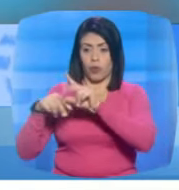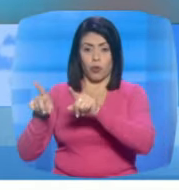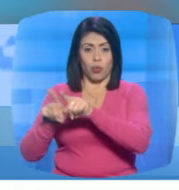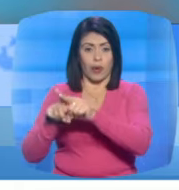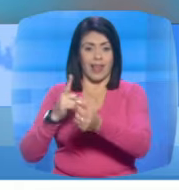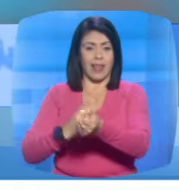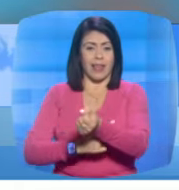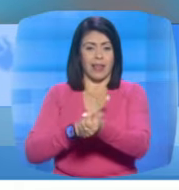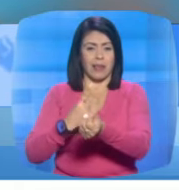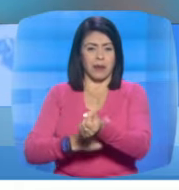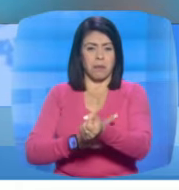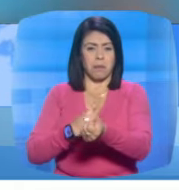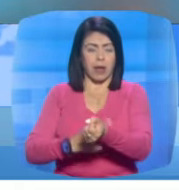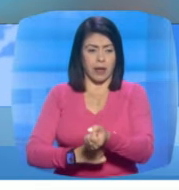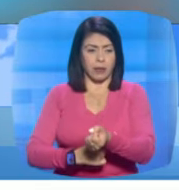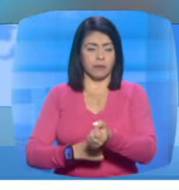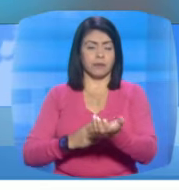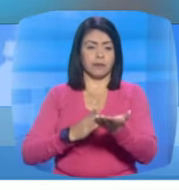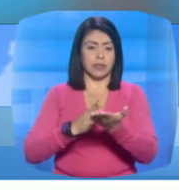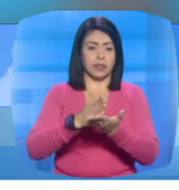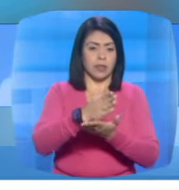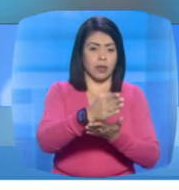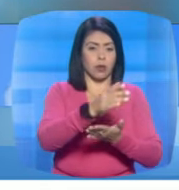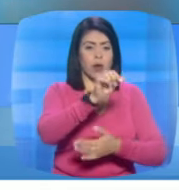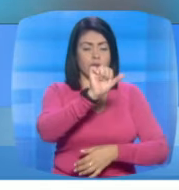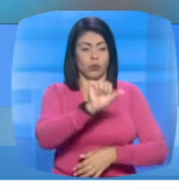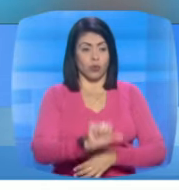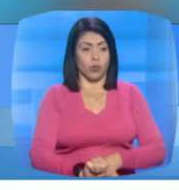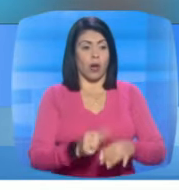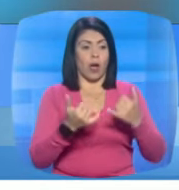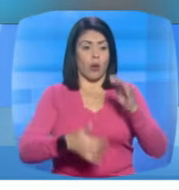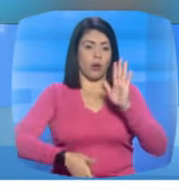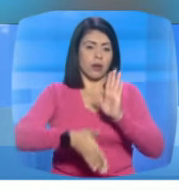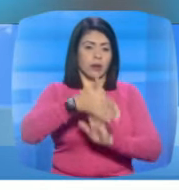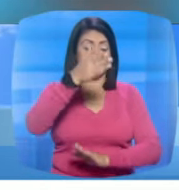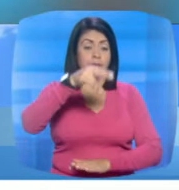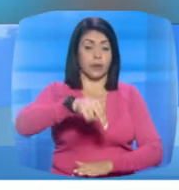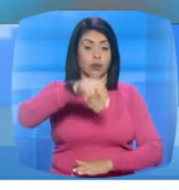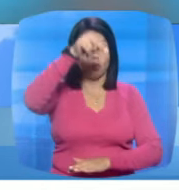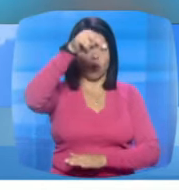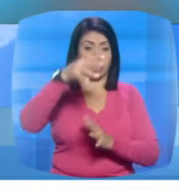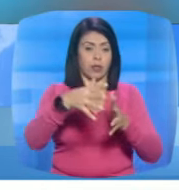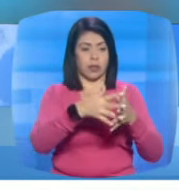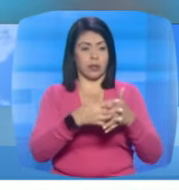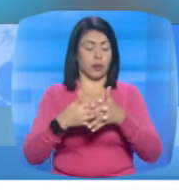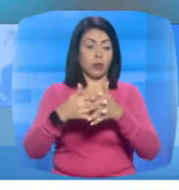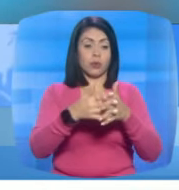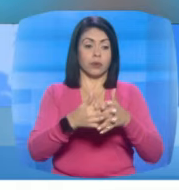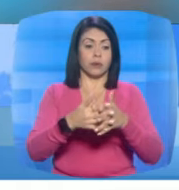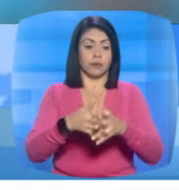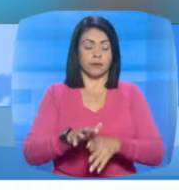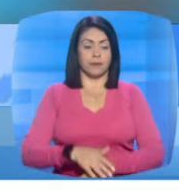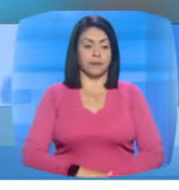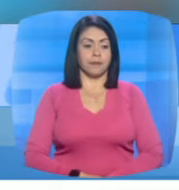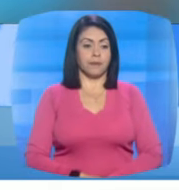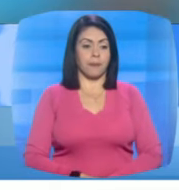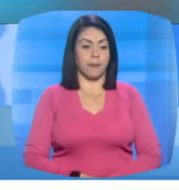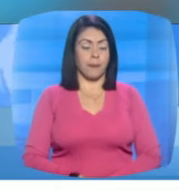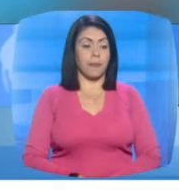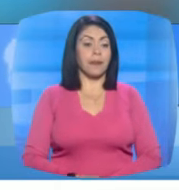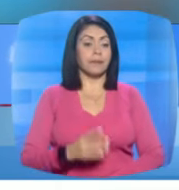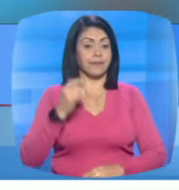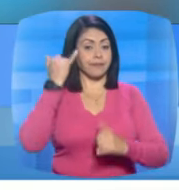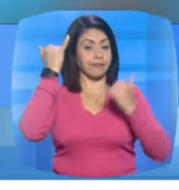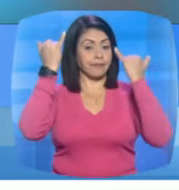hermanos. Y siguieron hacia el sur y ahora van hacia el norte, hacia los Estados Unidos, que fue el